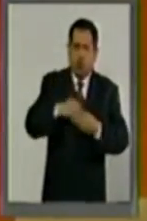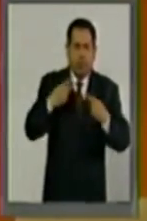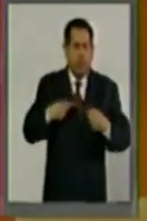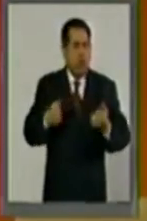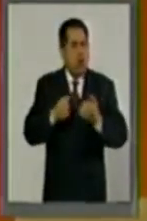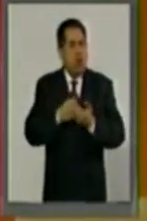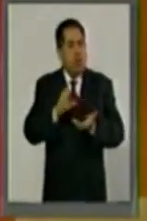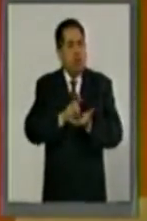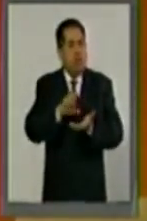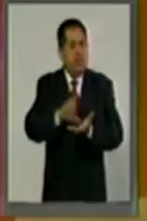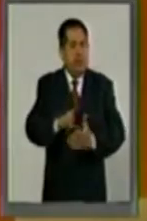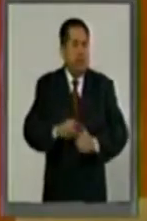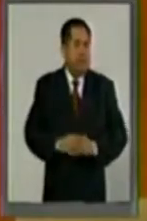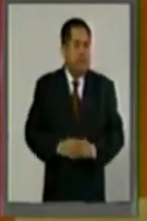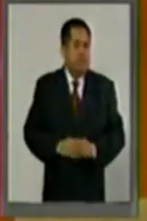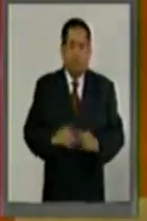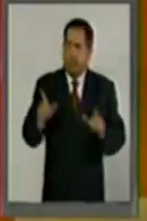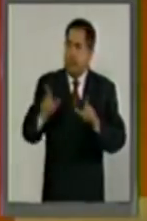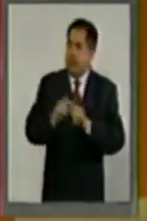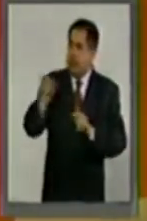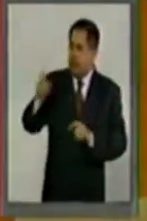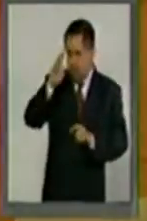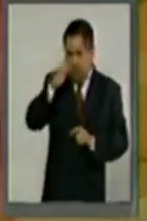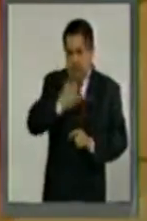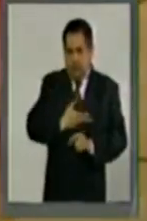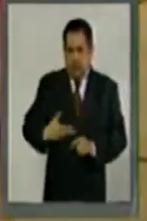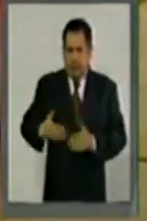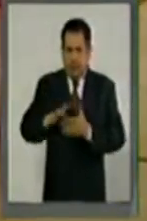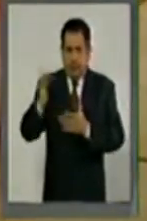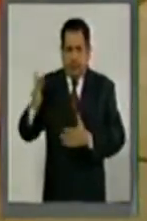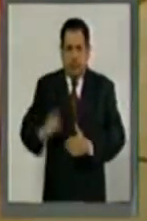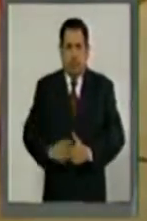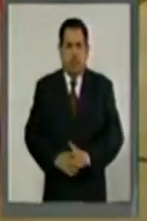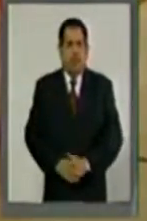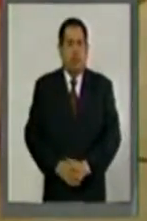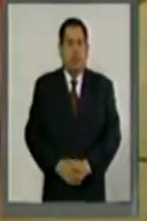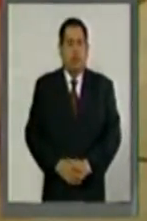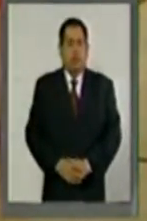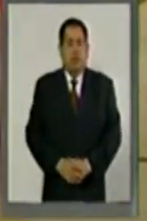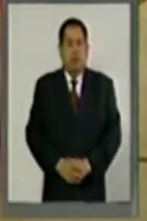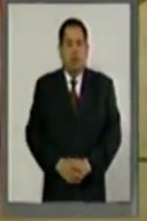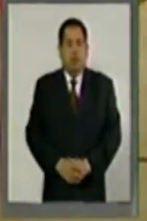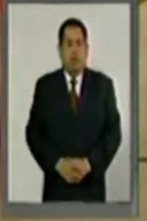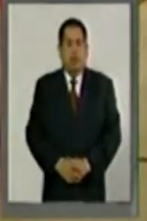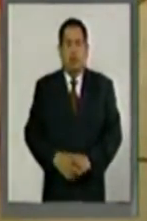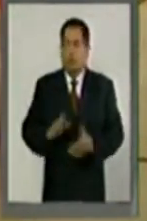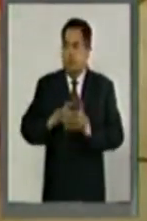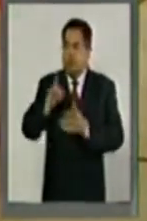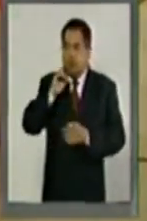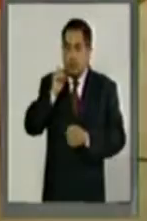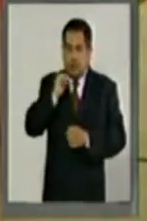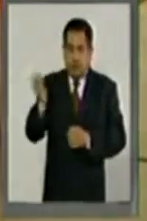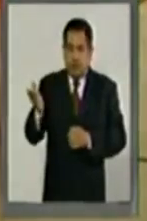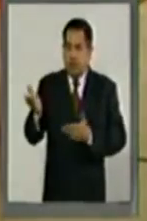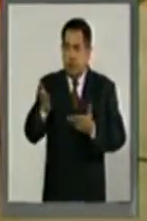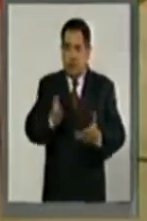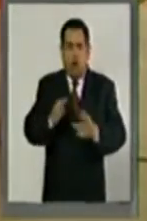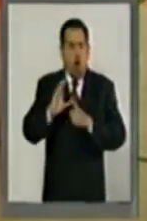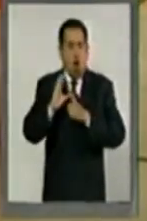con alguna discapacidad. Es cuanto, señor presidente. Gracias. Gracias, senadora. Túrnese a las